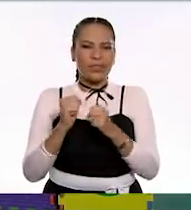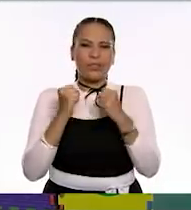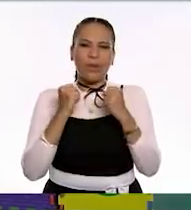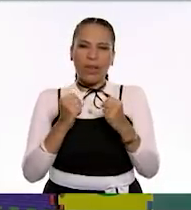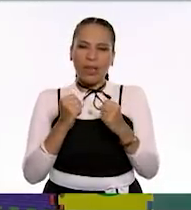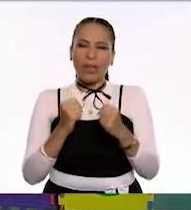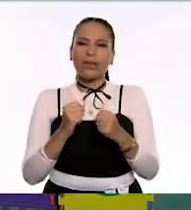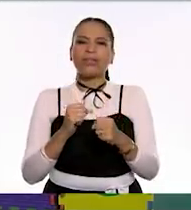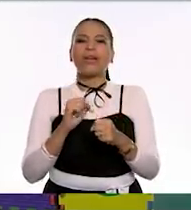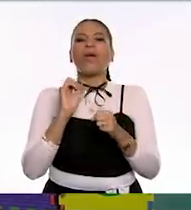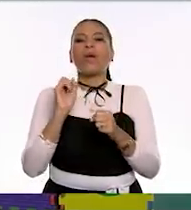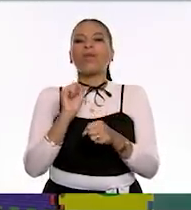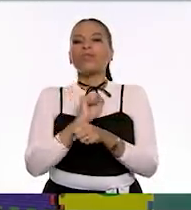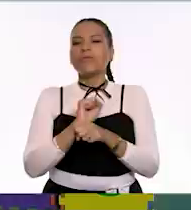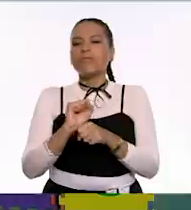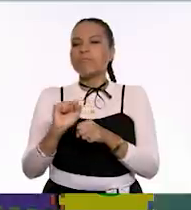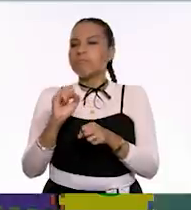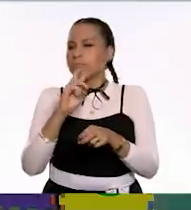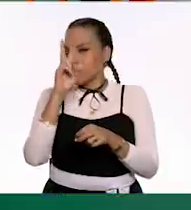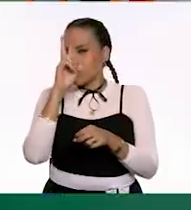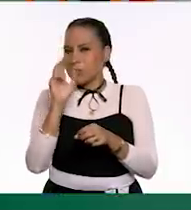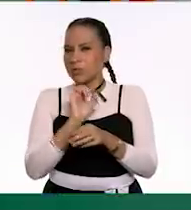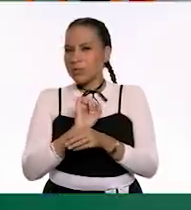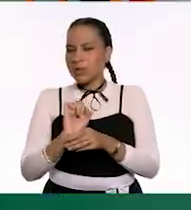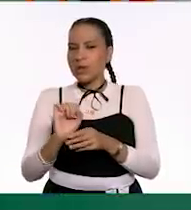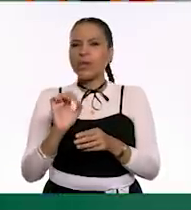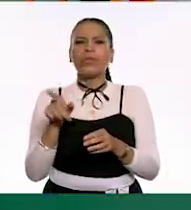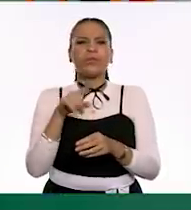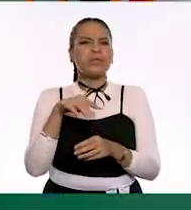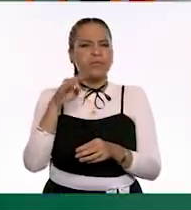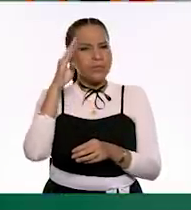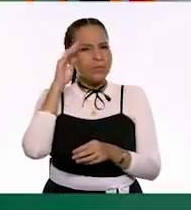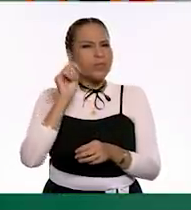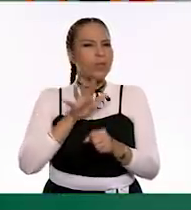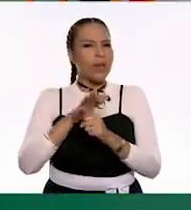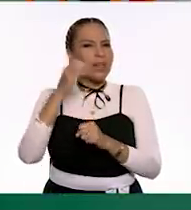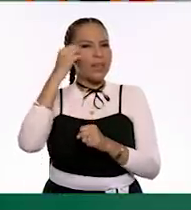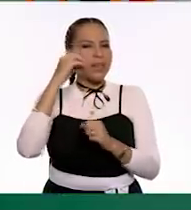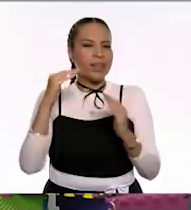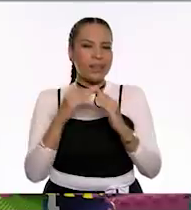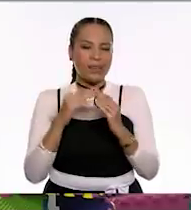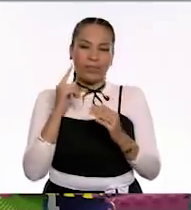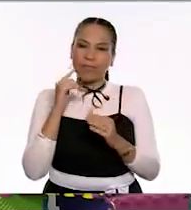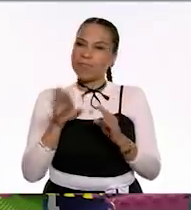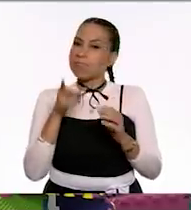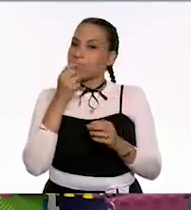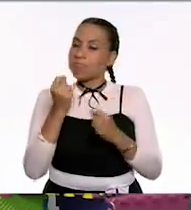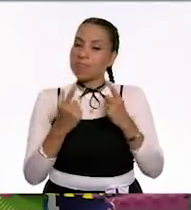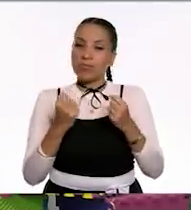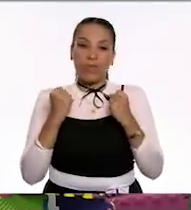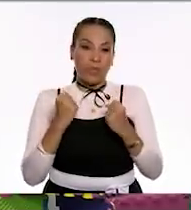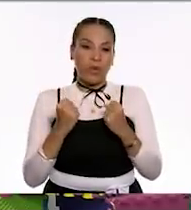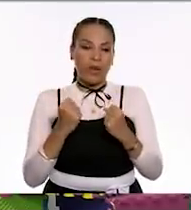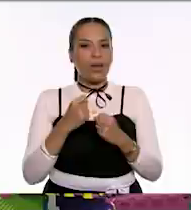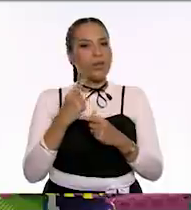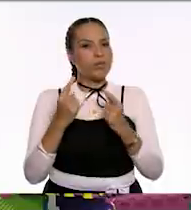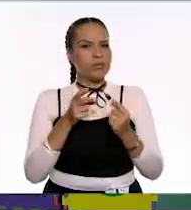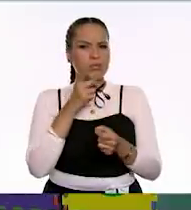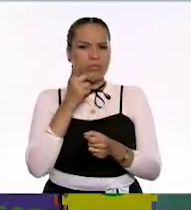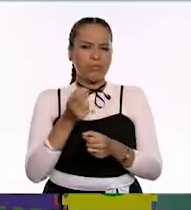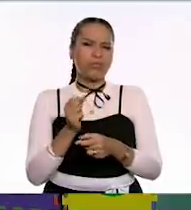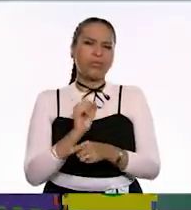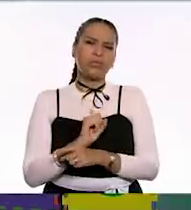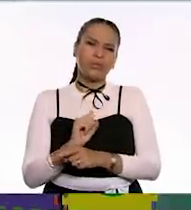muy suave? ¿Ustedes qué opinan en casa? Yo creo que es fuerte. Dicen que fuerte, pero hay unos que dicen que